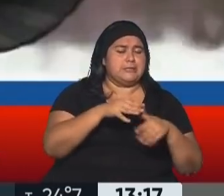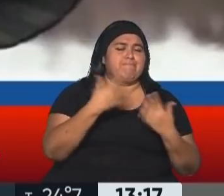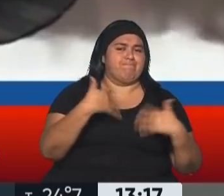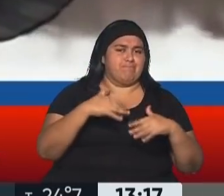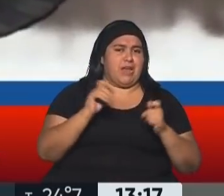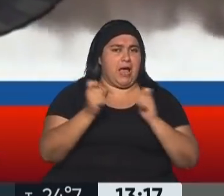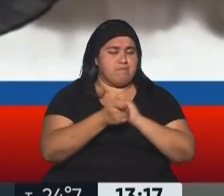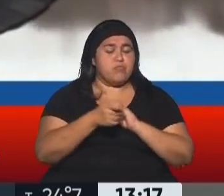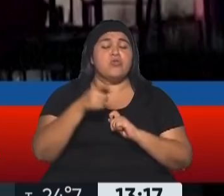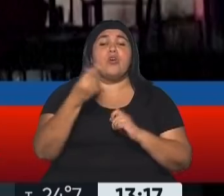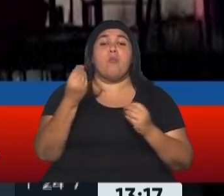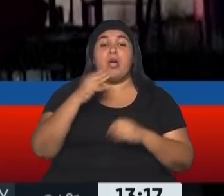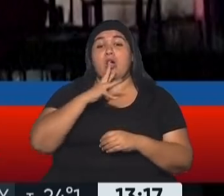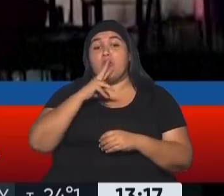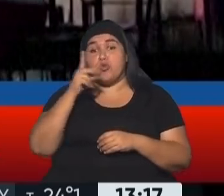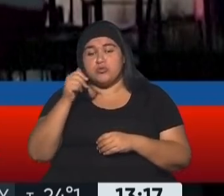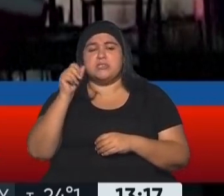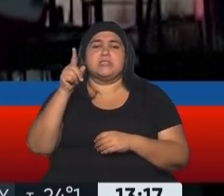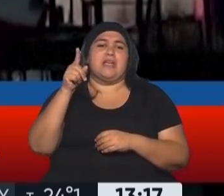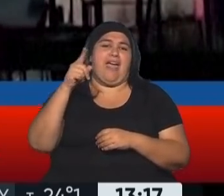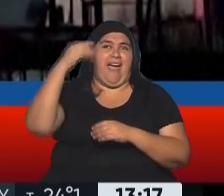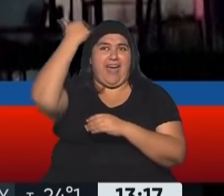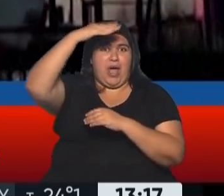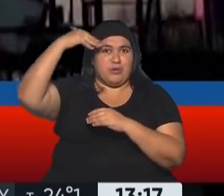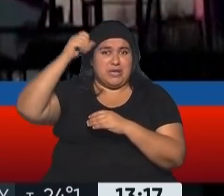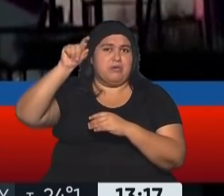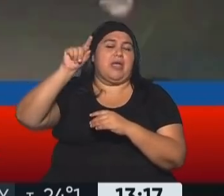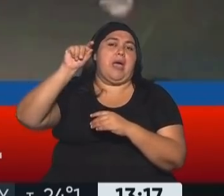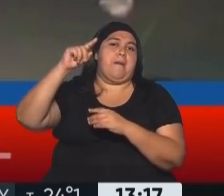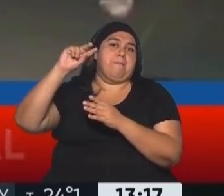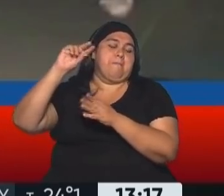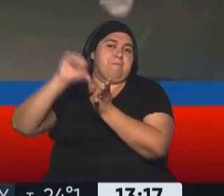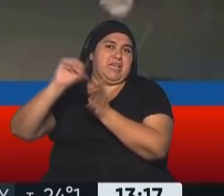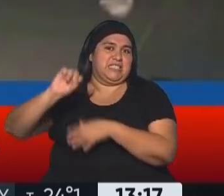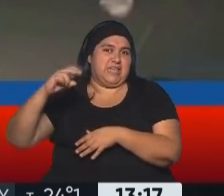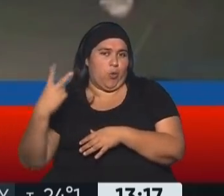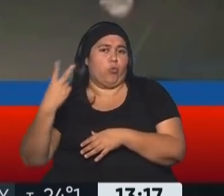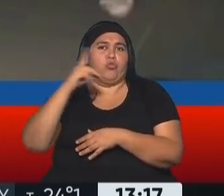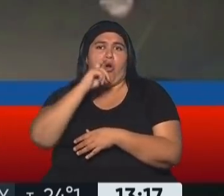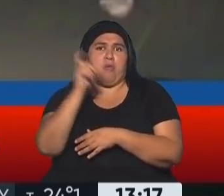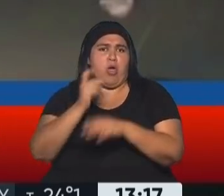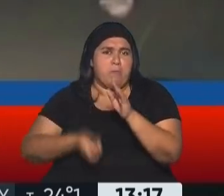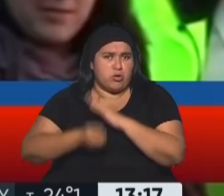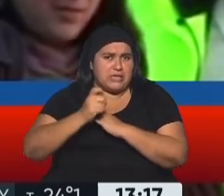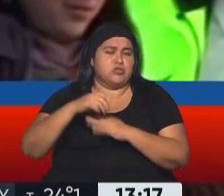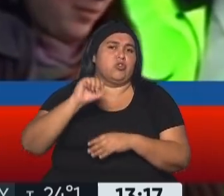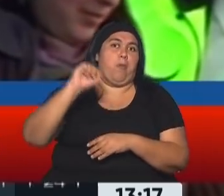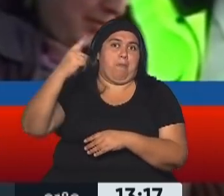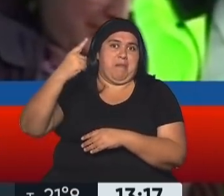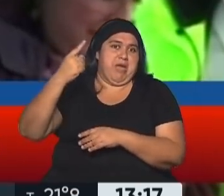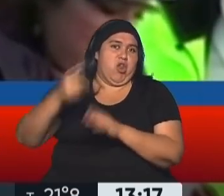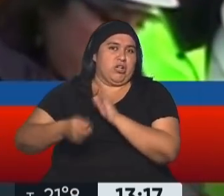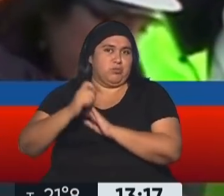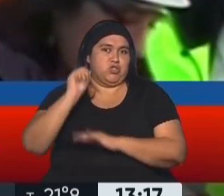Esto es así porque Rusia es, después de Arabia Saudita, el segundo exportador mundial de petróleo y el primero de gas.